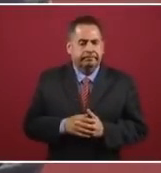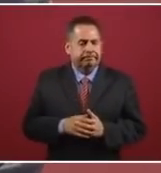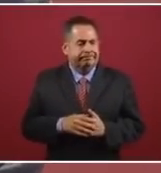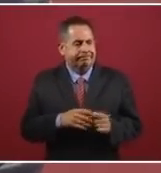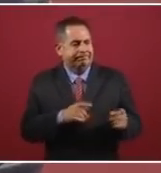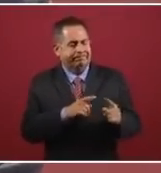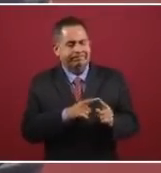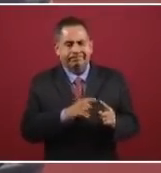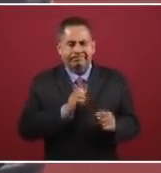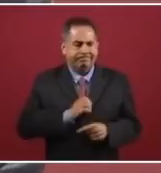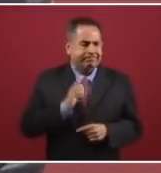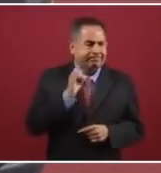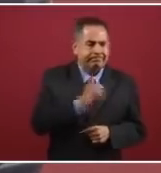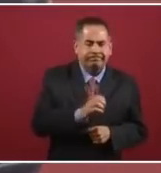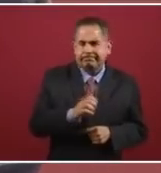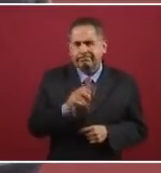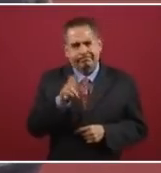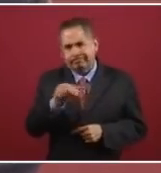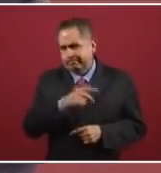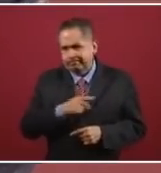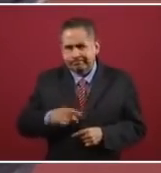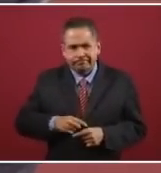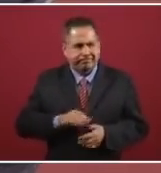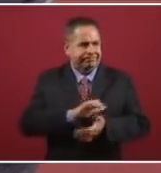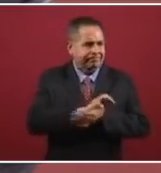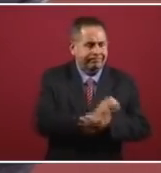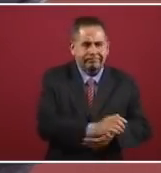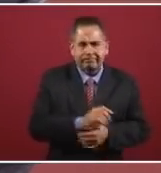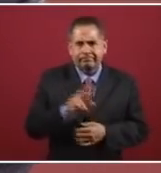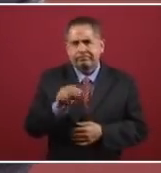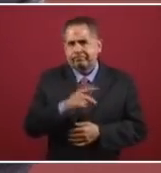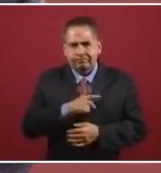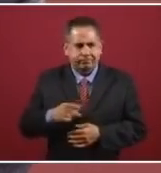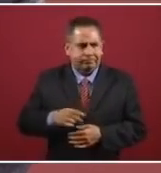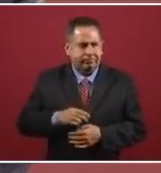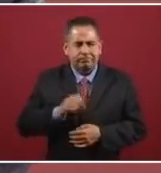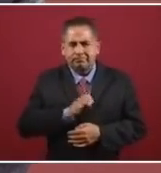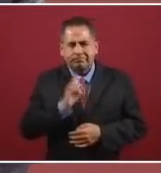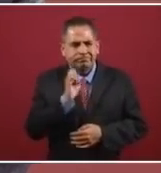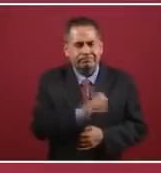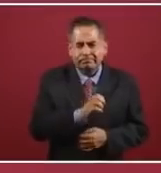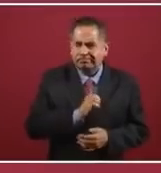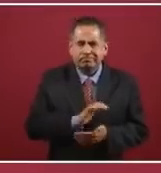de odio, en contra del racismo, de la xenofobia.